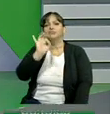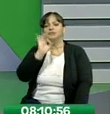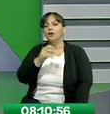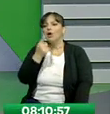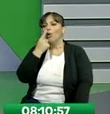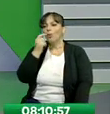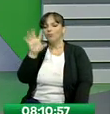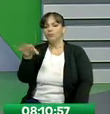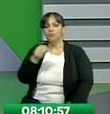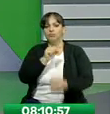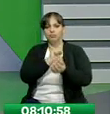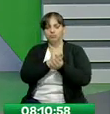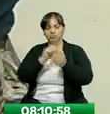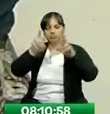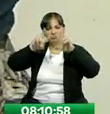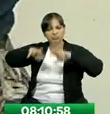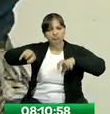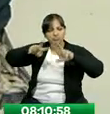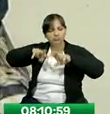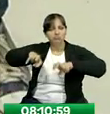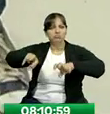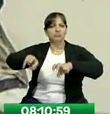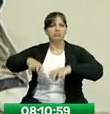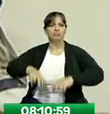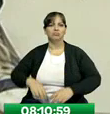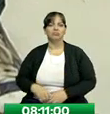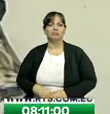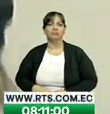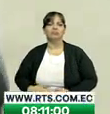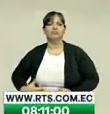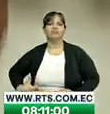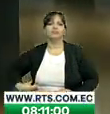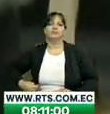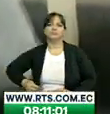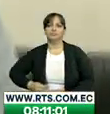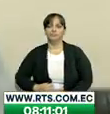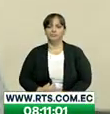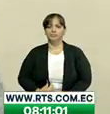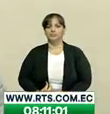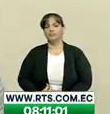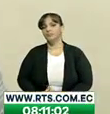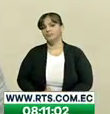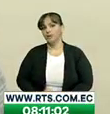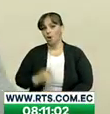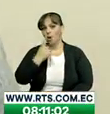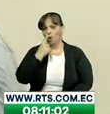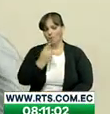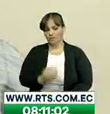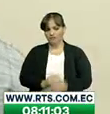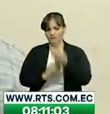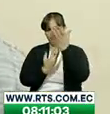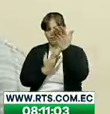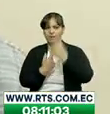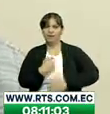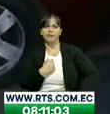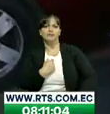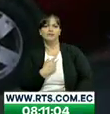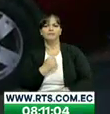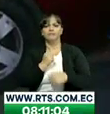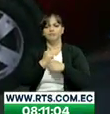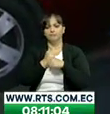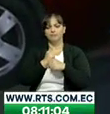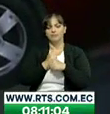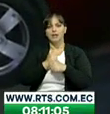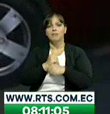las investigaciones e salió a realizar carreras en su vehículo